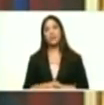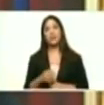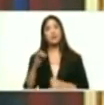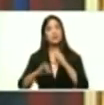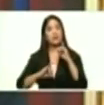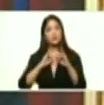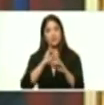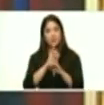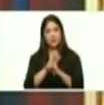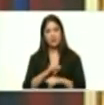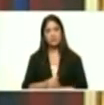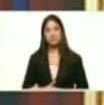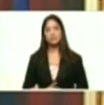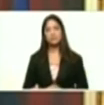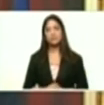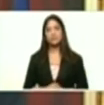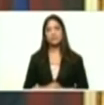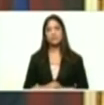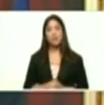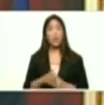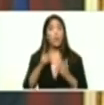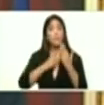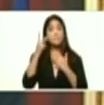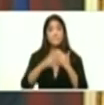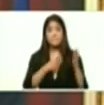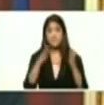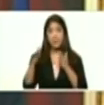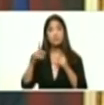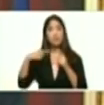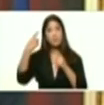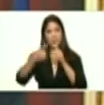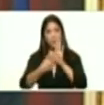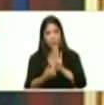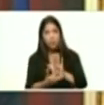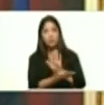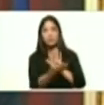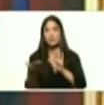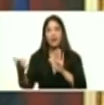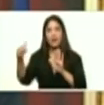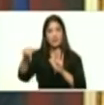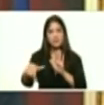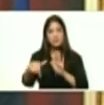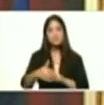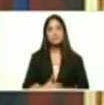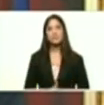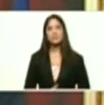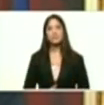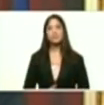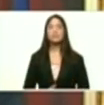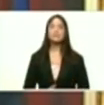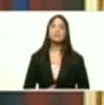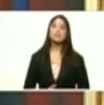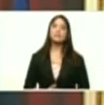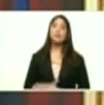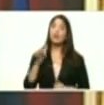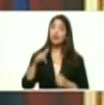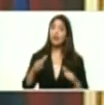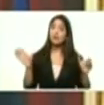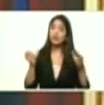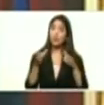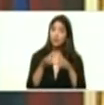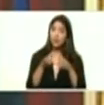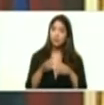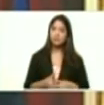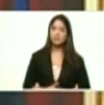internacionales. Es una línea estratégica, ya la voy a mostrar a ustedes aquí, en esta reunión, en este